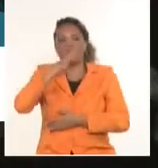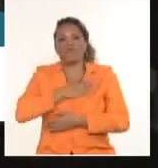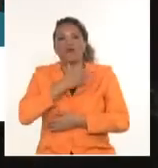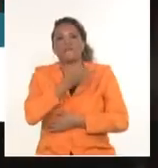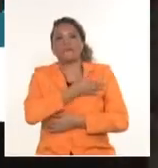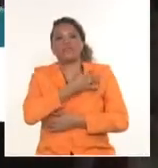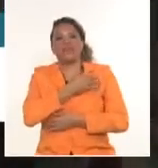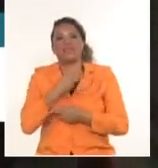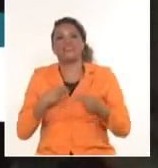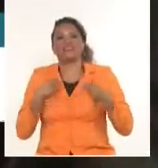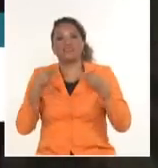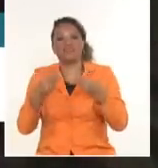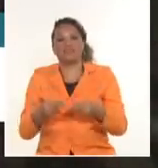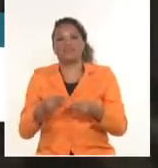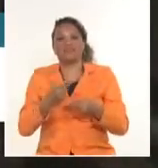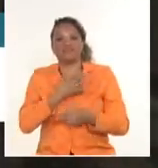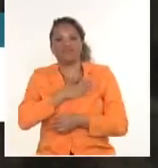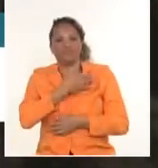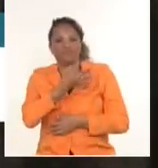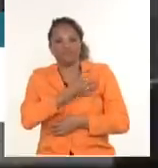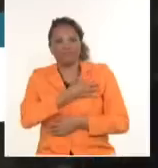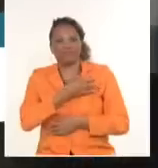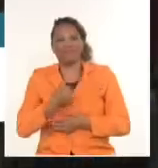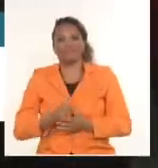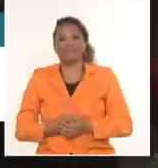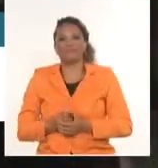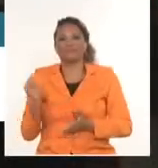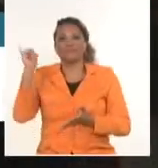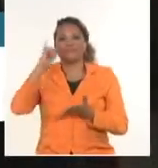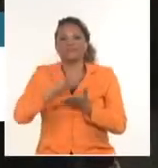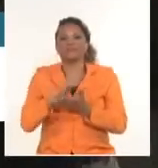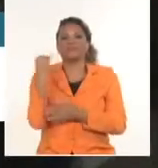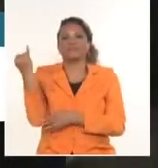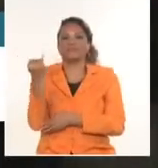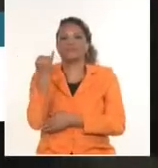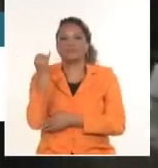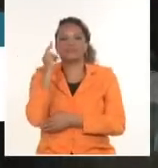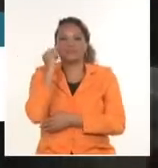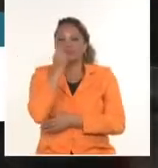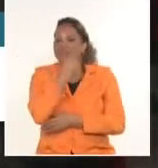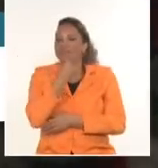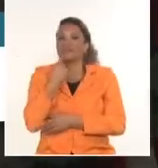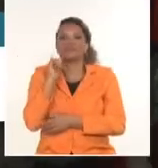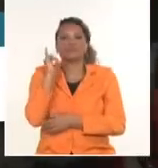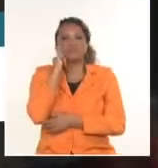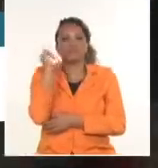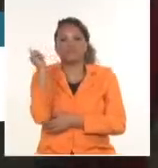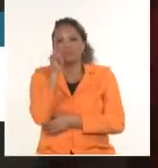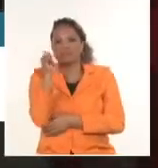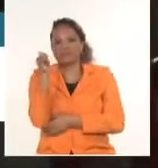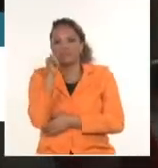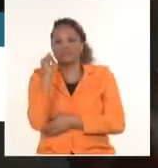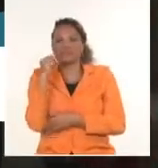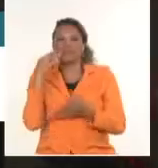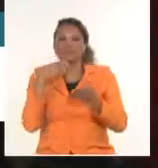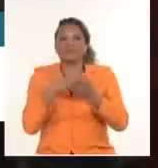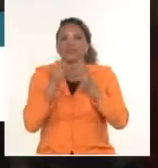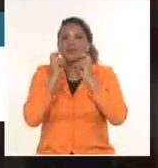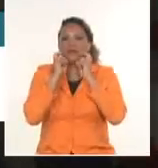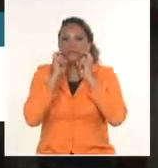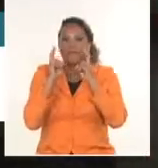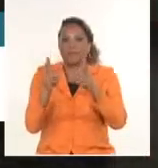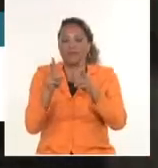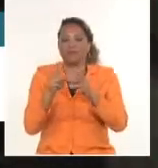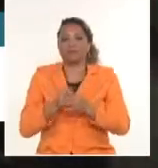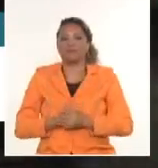la dignidad en sus pechos. Desde el Aeropuerto Internacional José Martí, usted recibe estas imágenes en directo para que nadie se